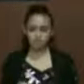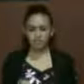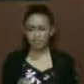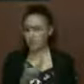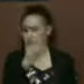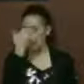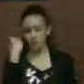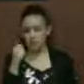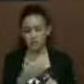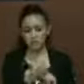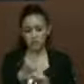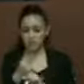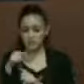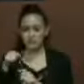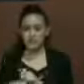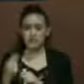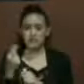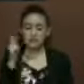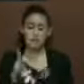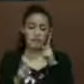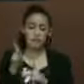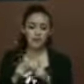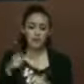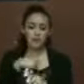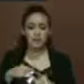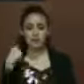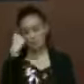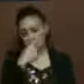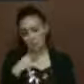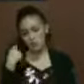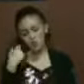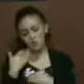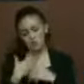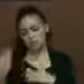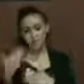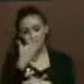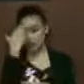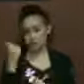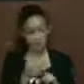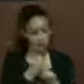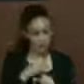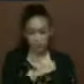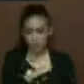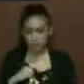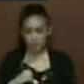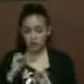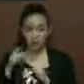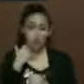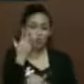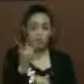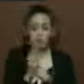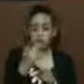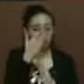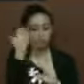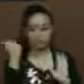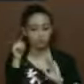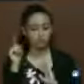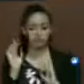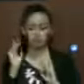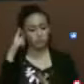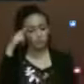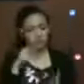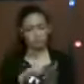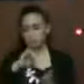sé si retenido, pero sí requerido y platicando con ellos por algunas horas. Pero no sé si retenido. Y lo otro, yo creo que